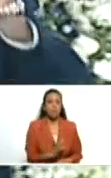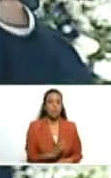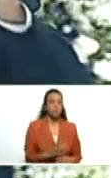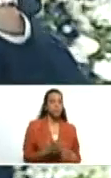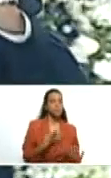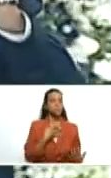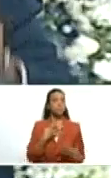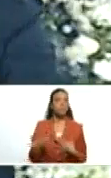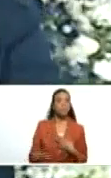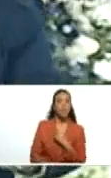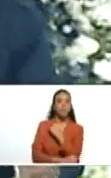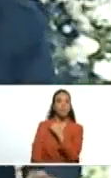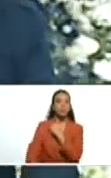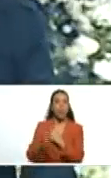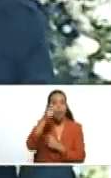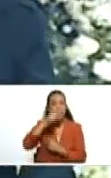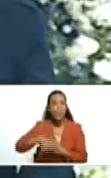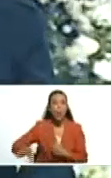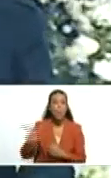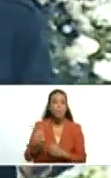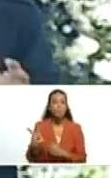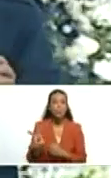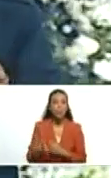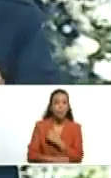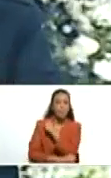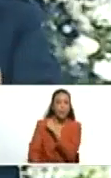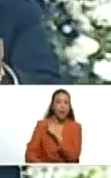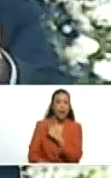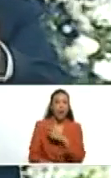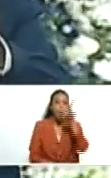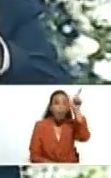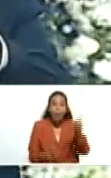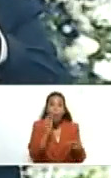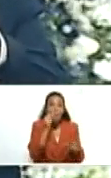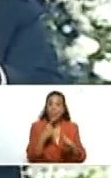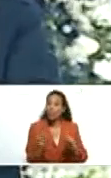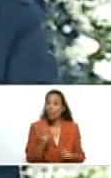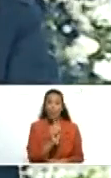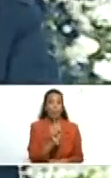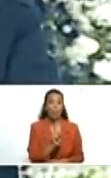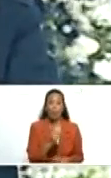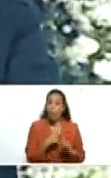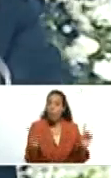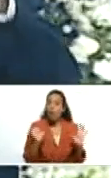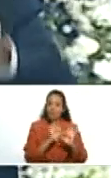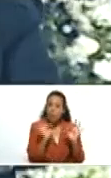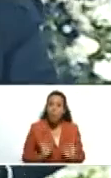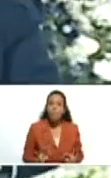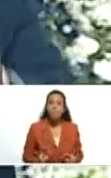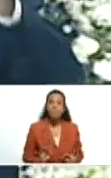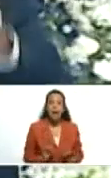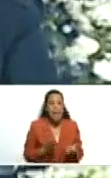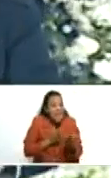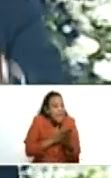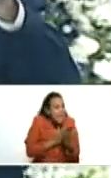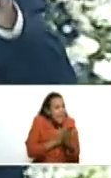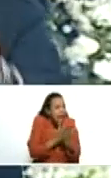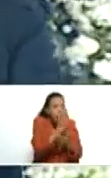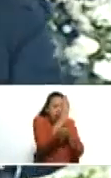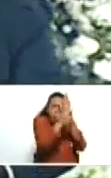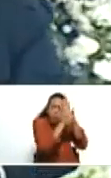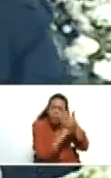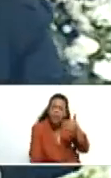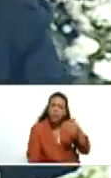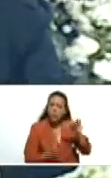escupiendo su traición al pueblo. Luis Acuña fue de otro temple, de otra madera, de los leales, leales